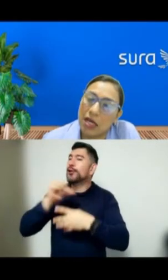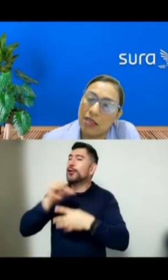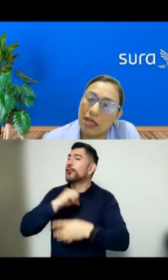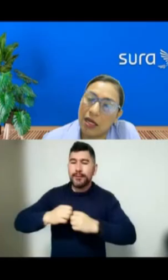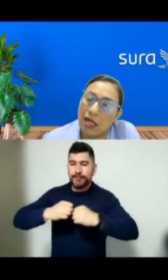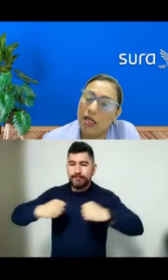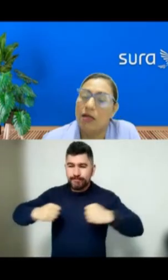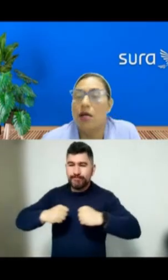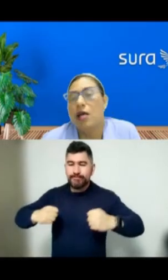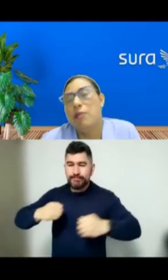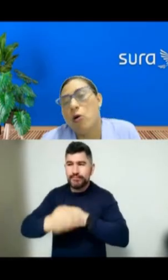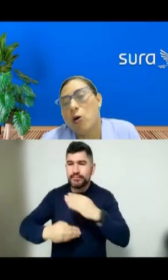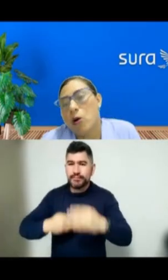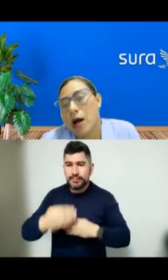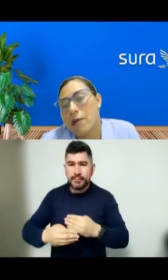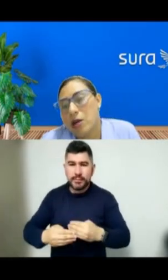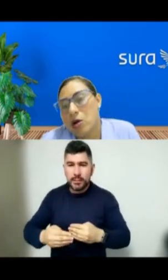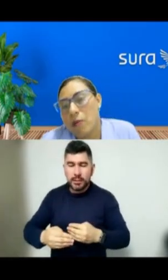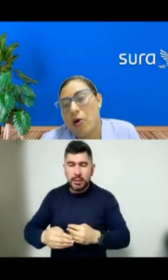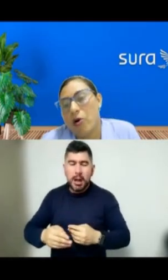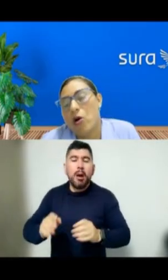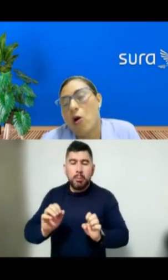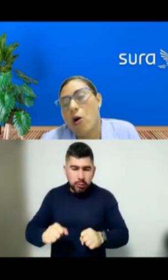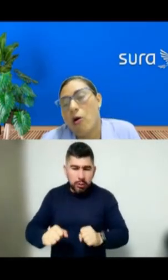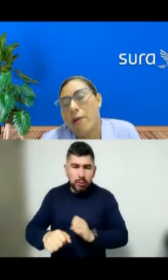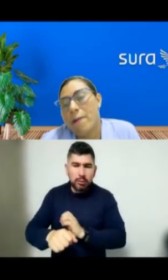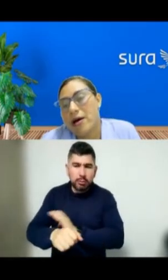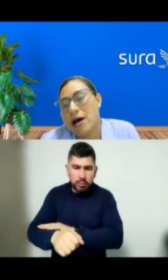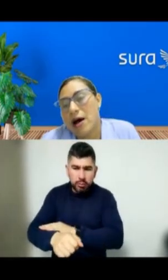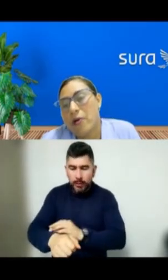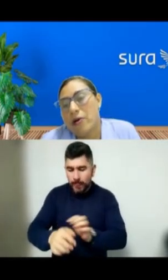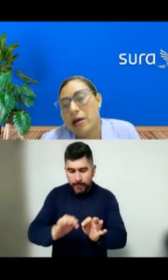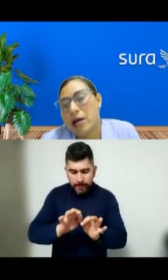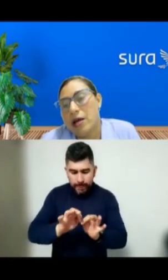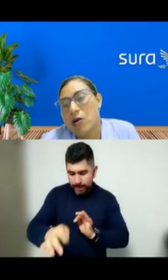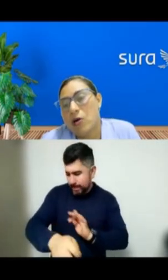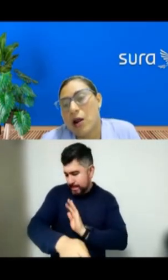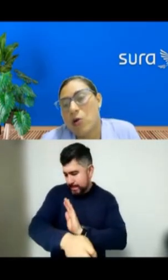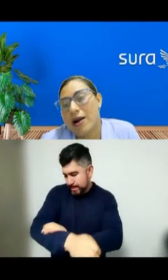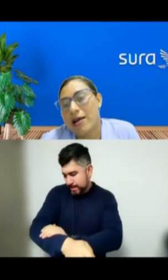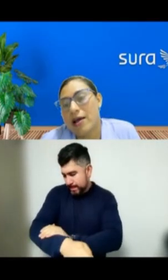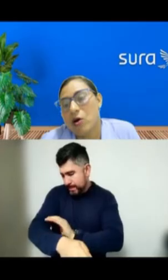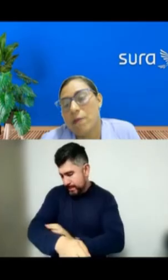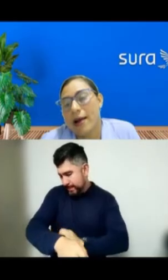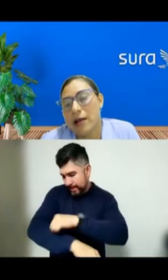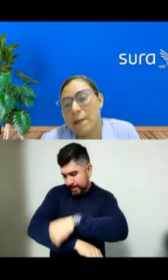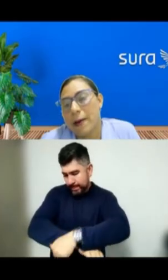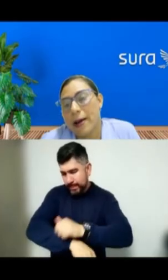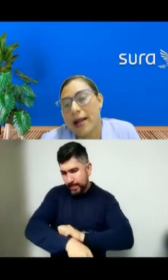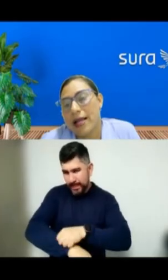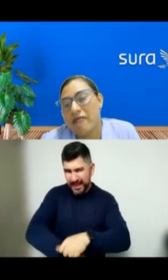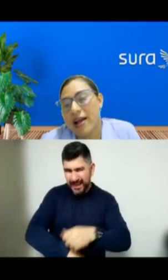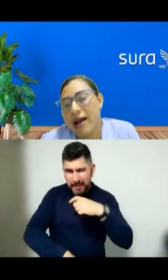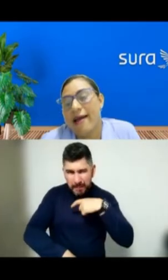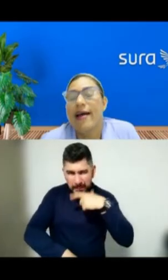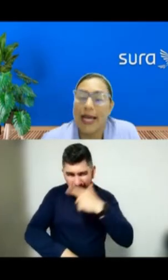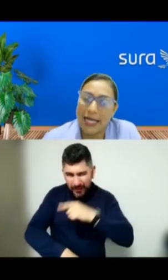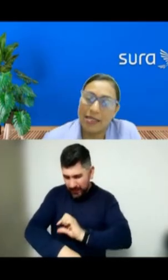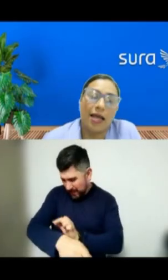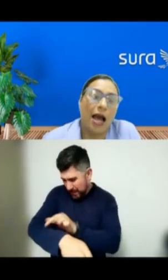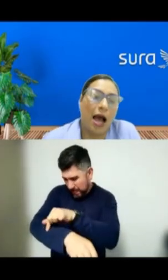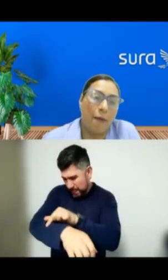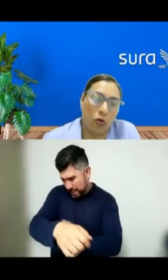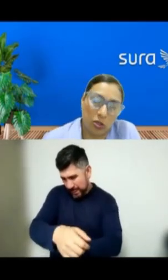mi gasita estéril y puedo colocar micropor o espadadrapo y colocarlo alrededor para tapar, para que